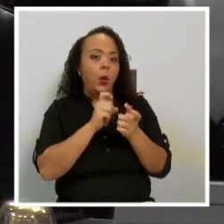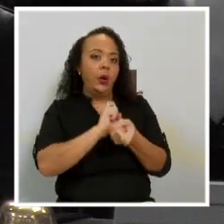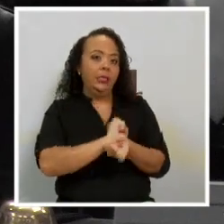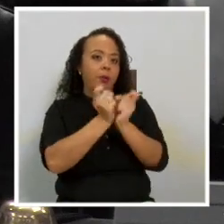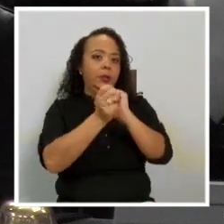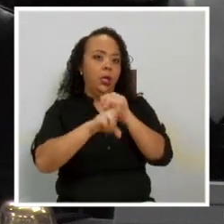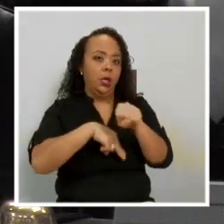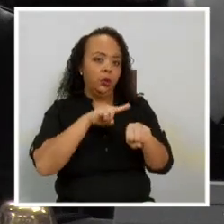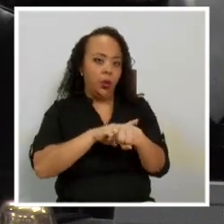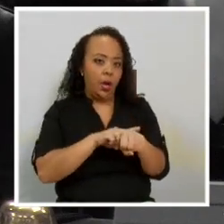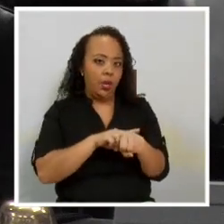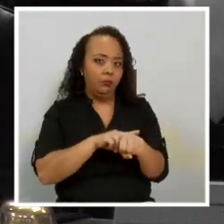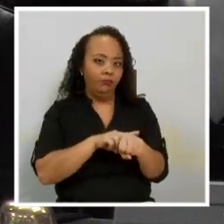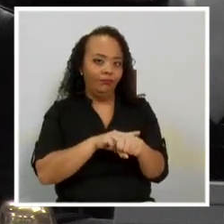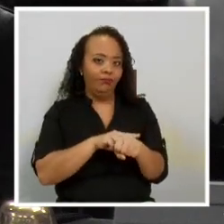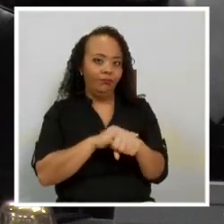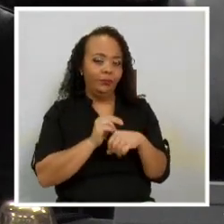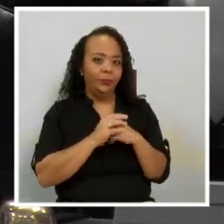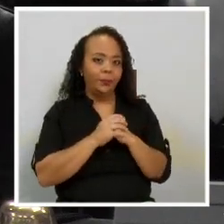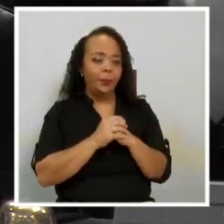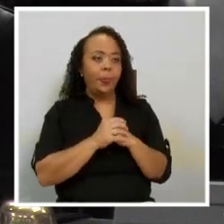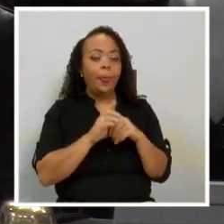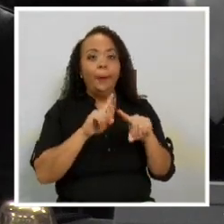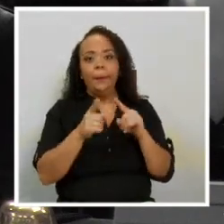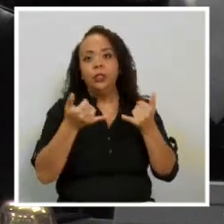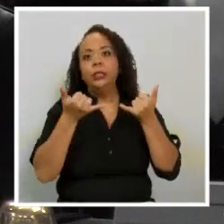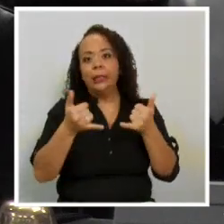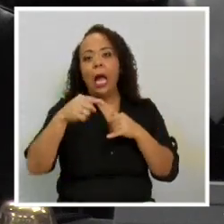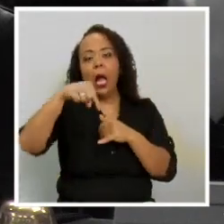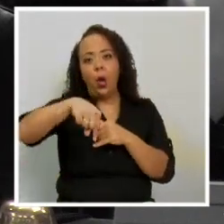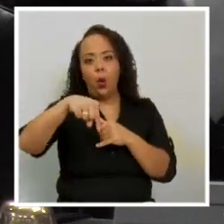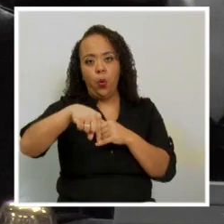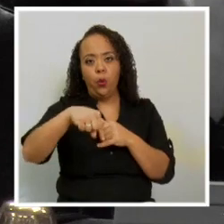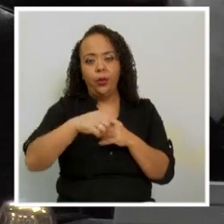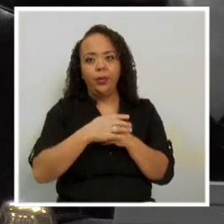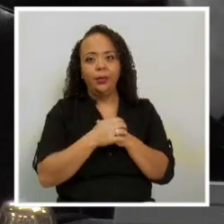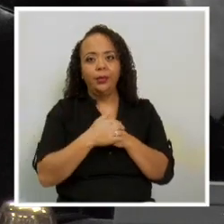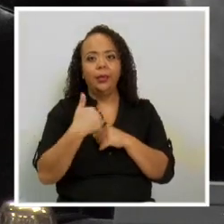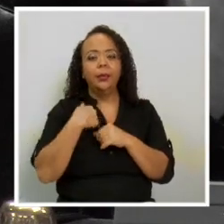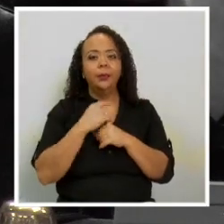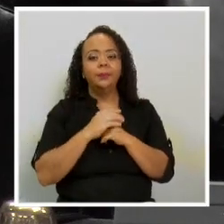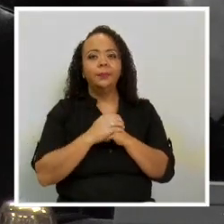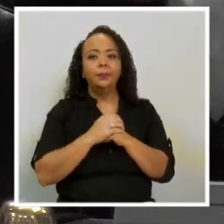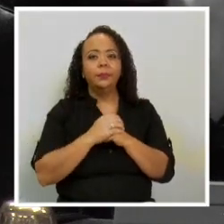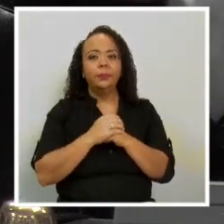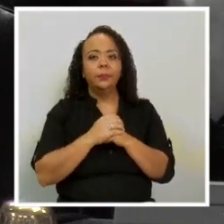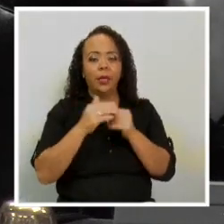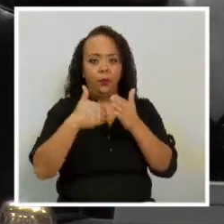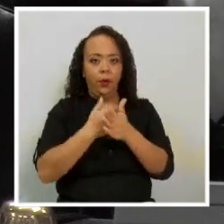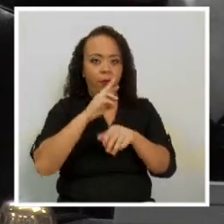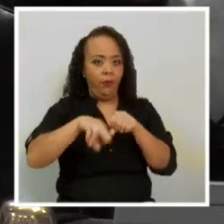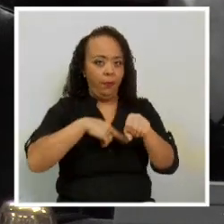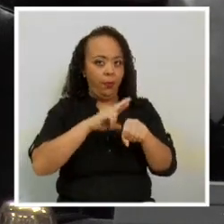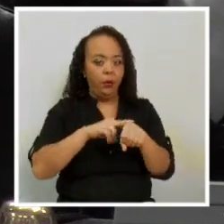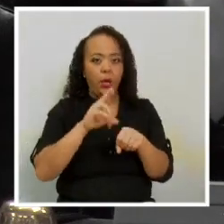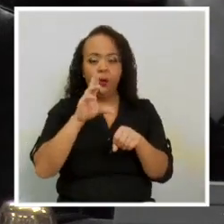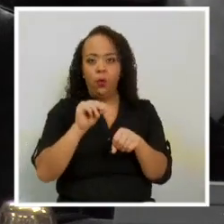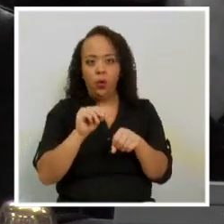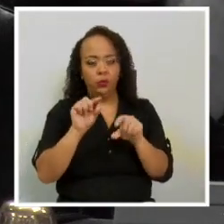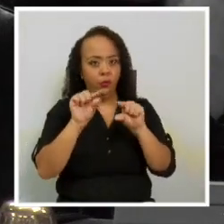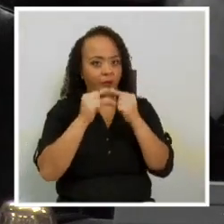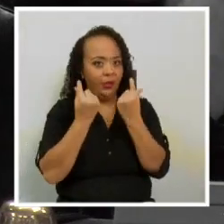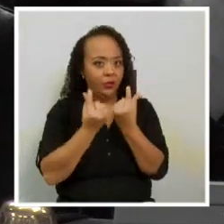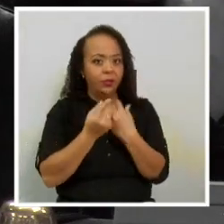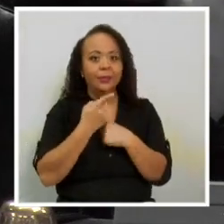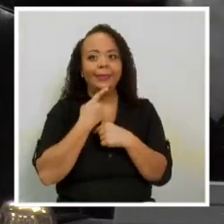se movió, ¿verdad? Bueno, ya hoy hubo una más bien de Nueva República, que no es una fracción consolidada, que